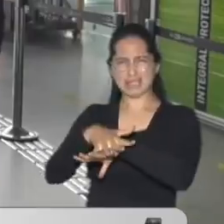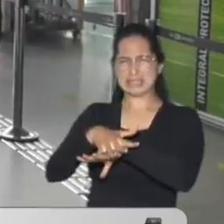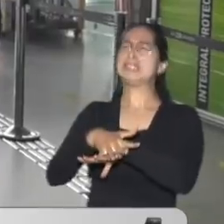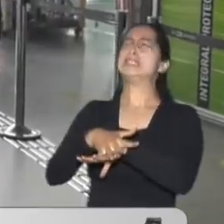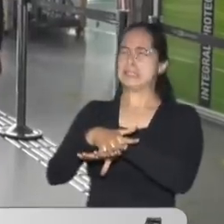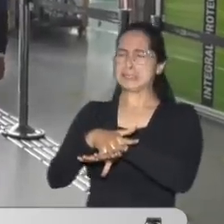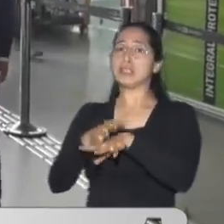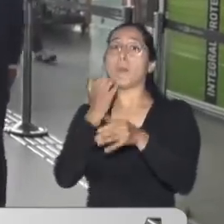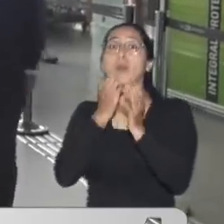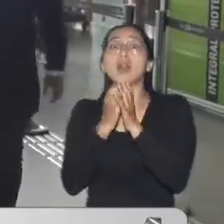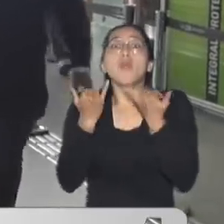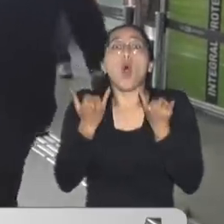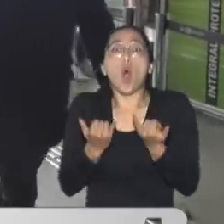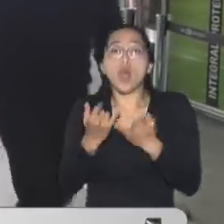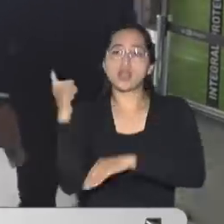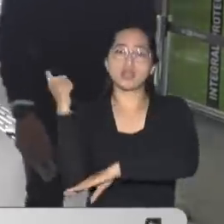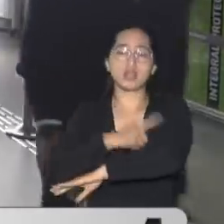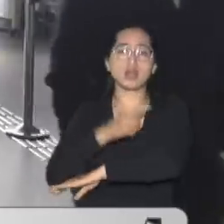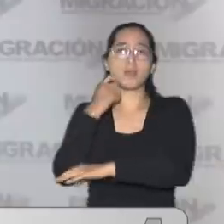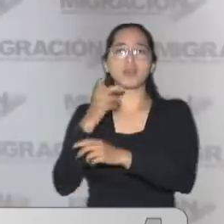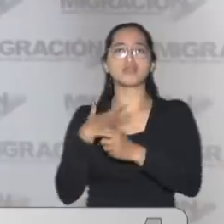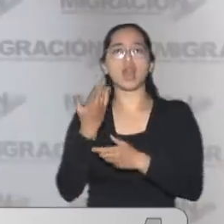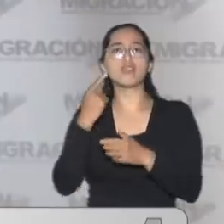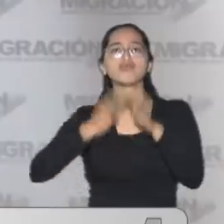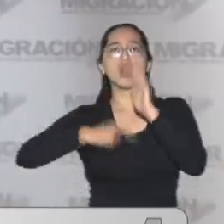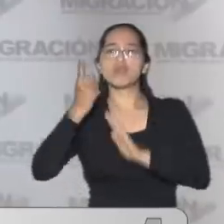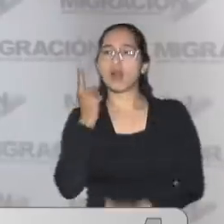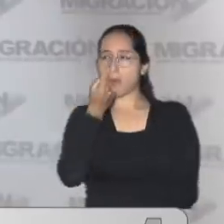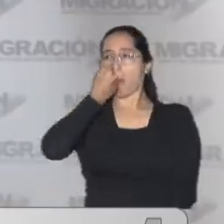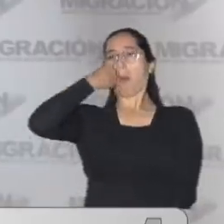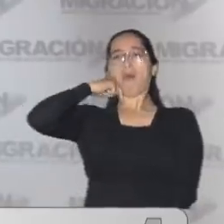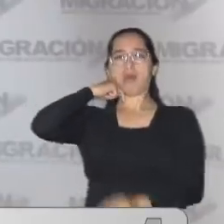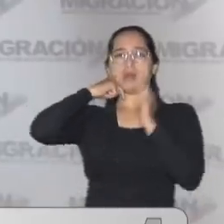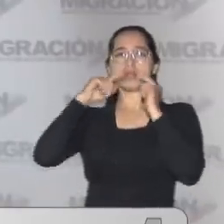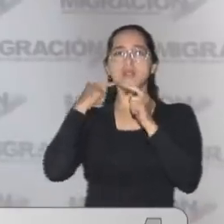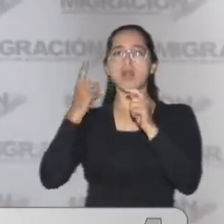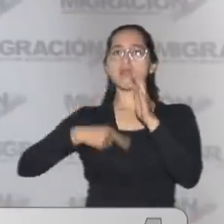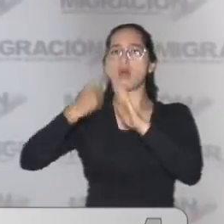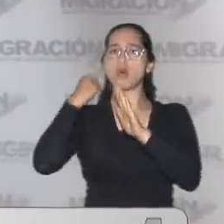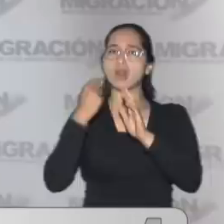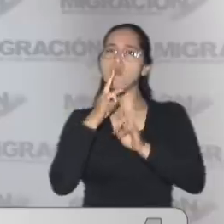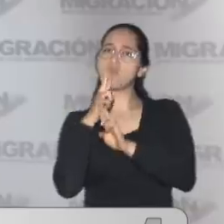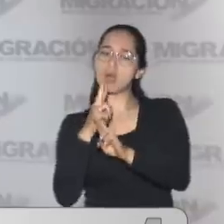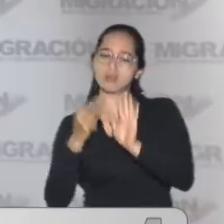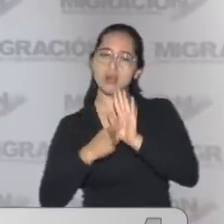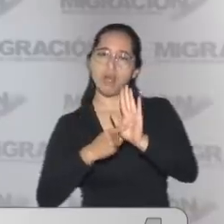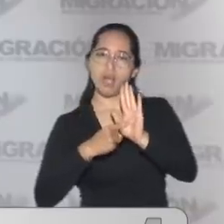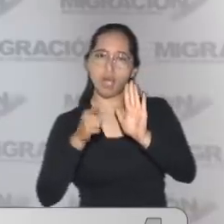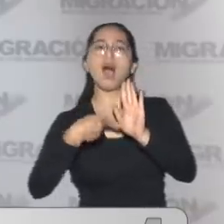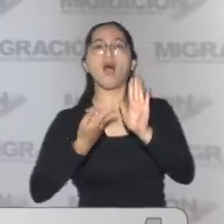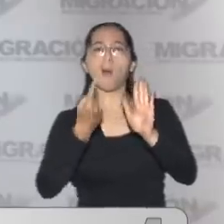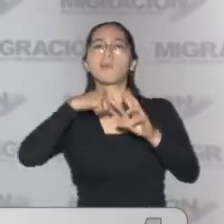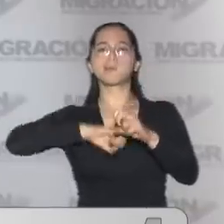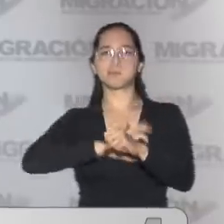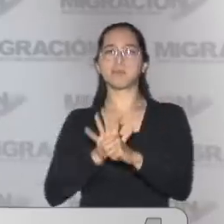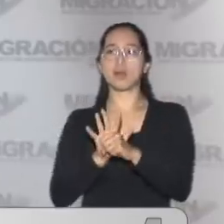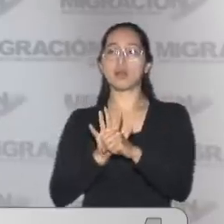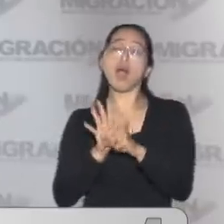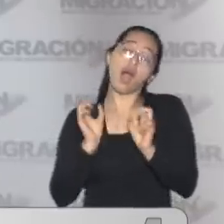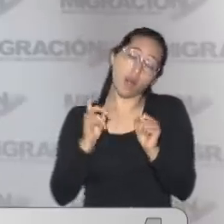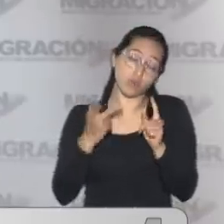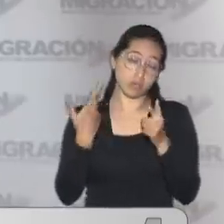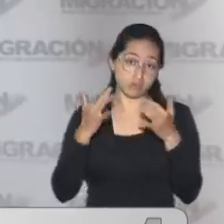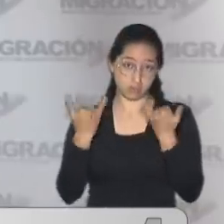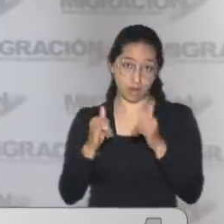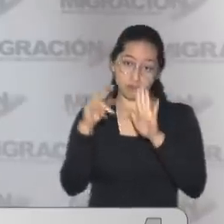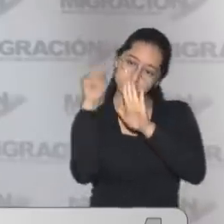ingresó un pasajero con prueba rápida positiva. De inmediato y como está contemplado en los protocolos, el hombre fue retirado de la